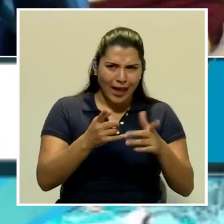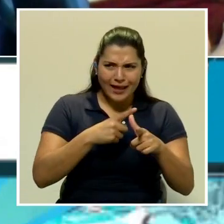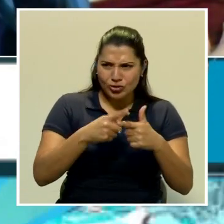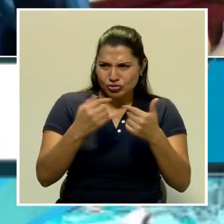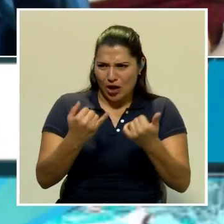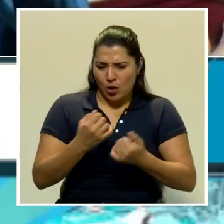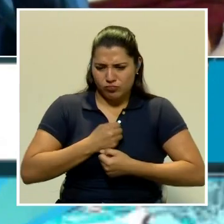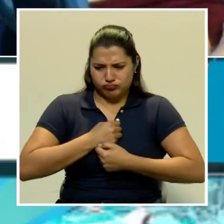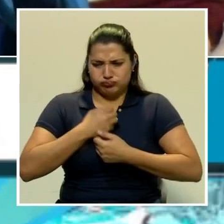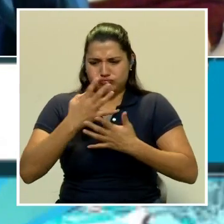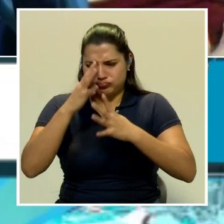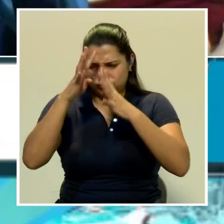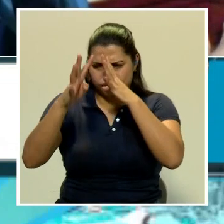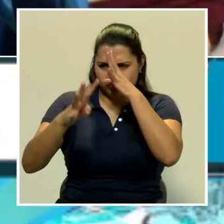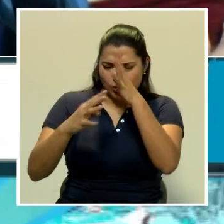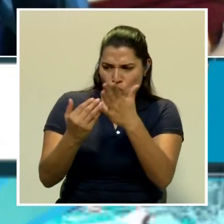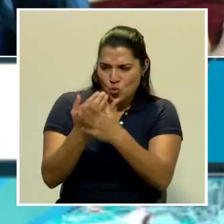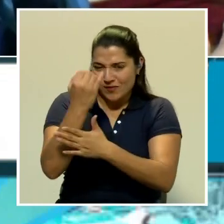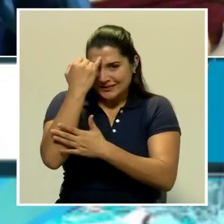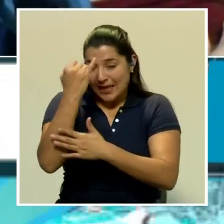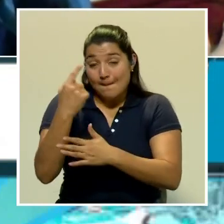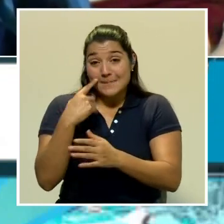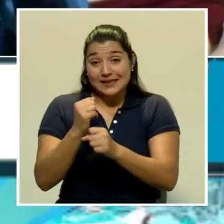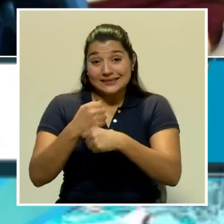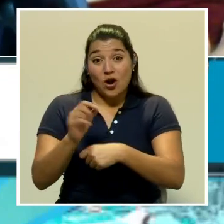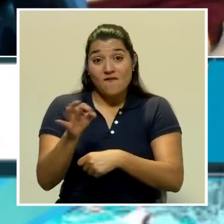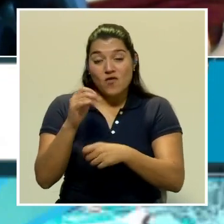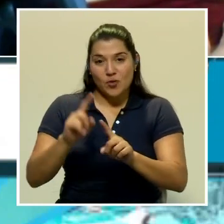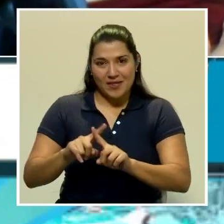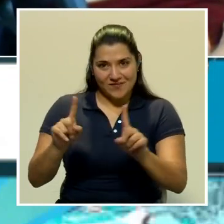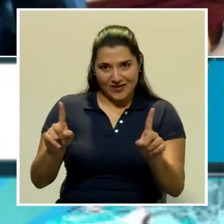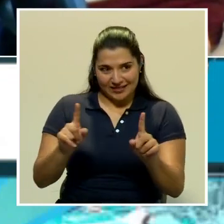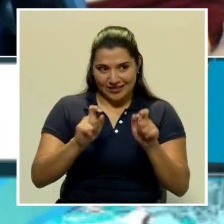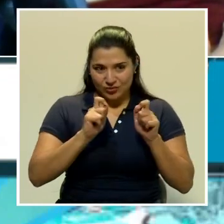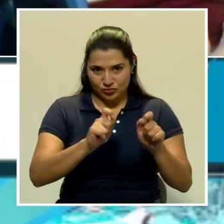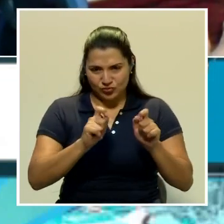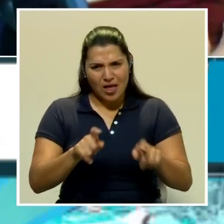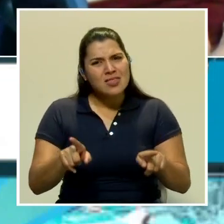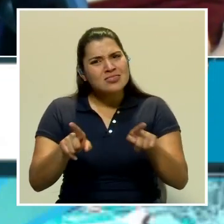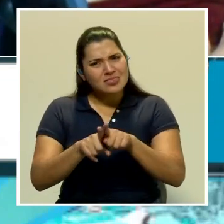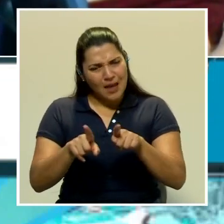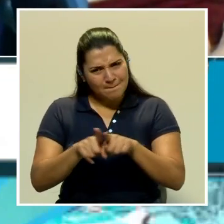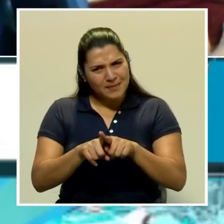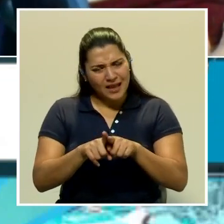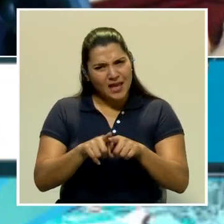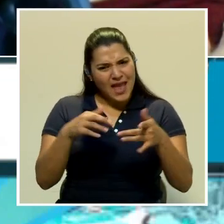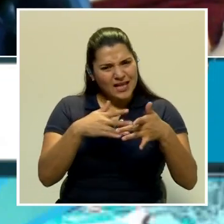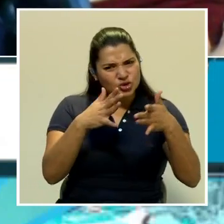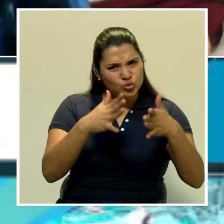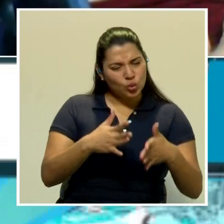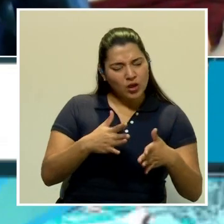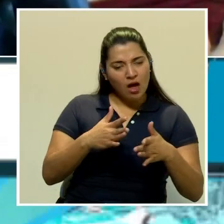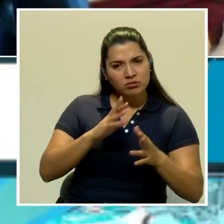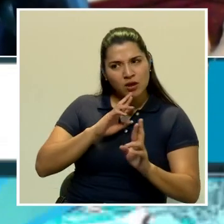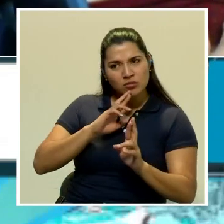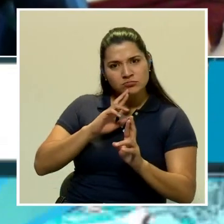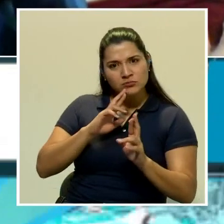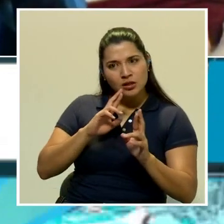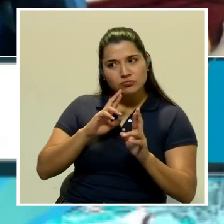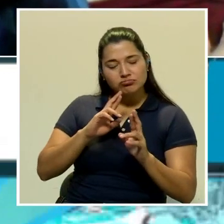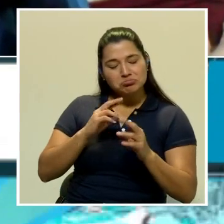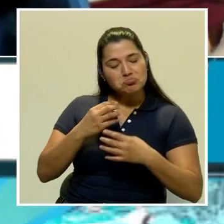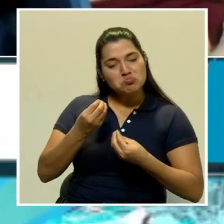innovación para hacer las formas diferentes, y también hemos tenido respuestas muy interesantes de los estudiantes, cómo se comunican con sus